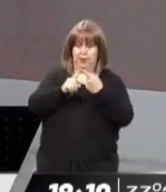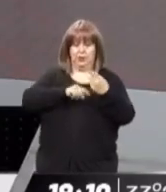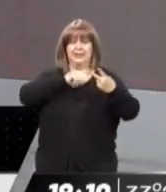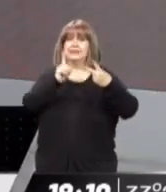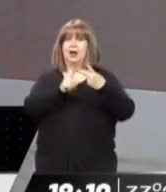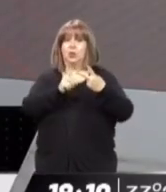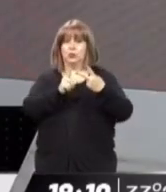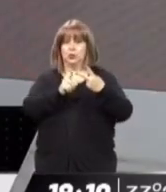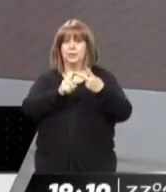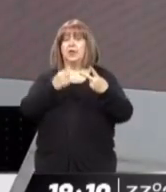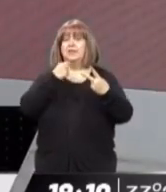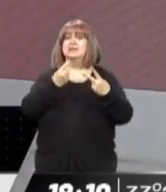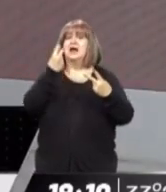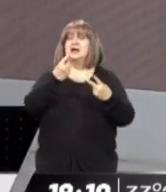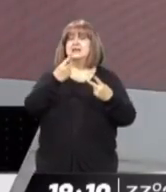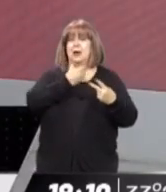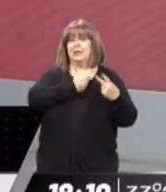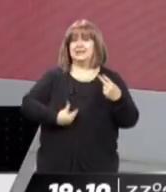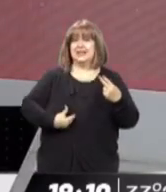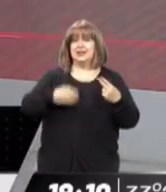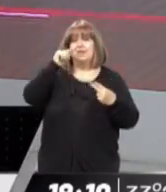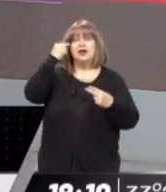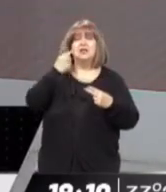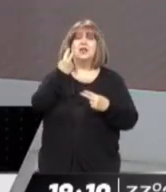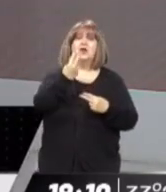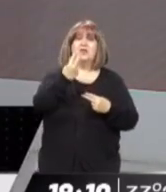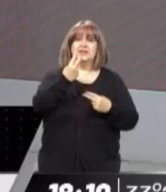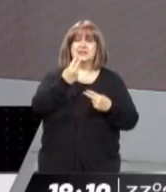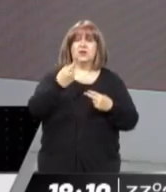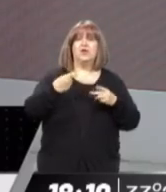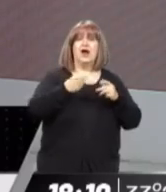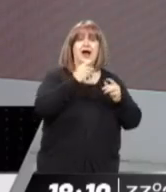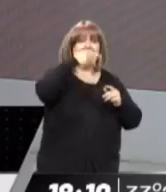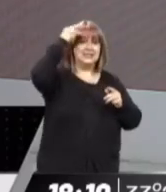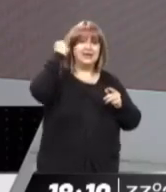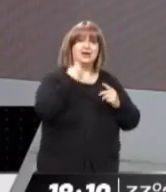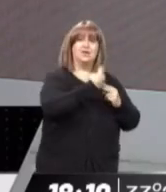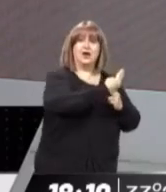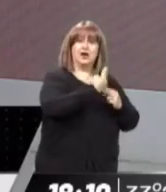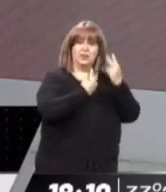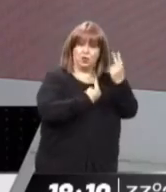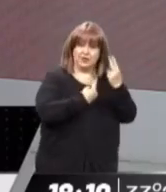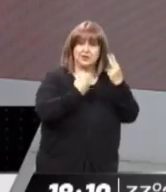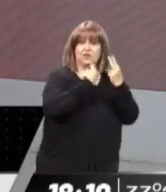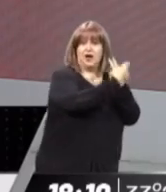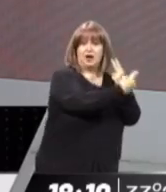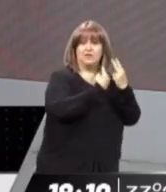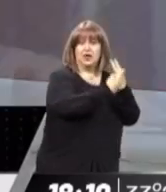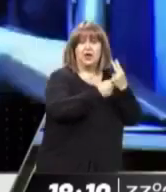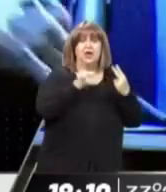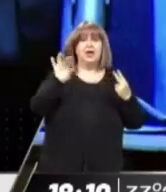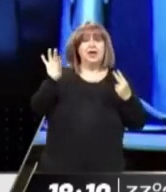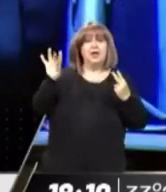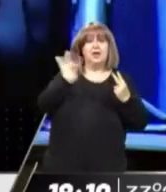Chile. Por ejemplo, dos viajes a Chile. Claro, dos viajes a Chile como ejemplos de eso. Además de lo que viene planteando la provincia de Mendoza,